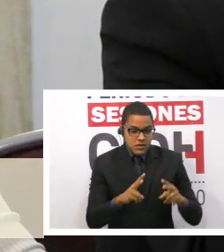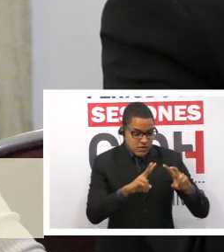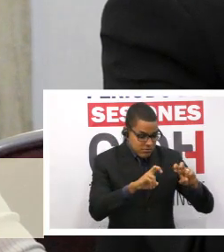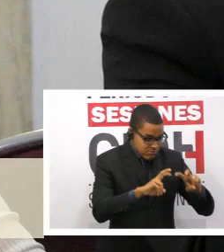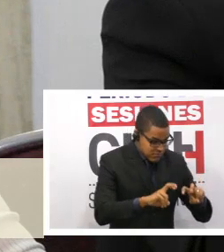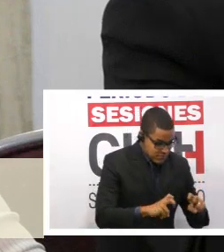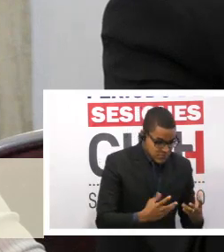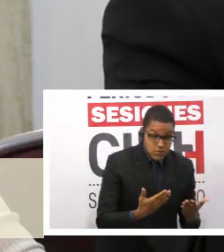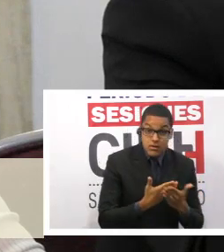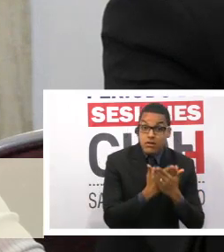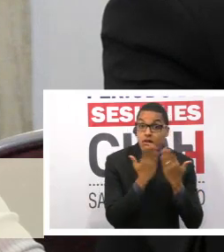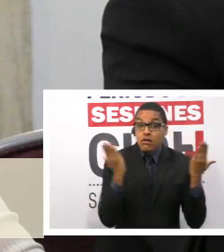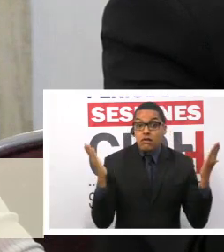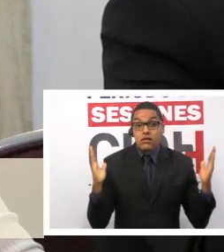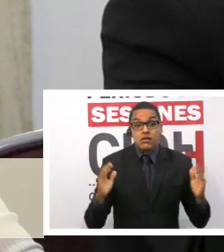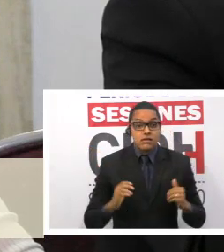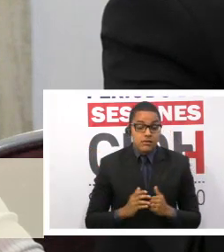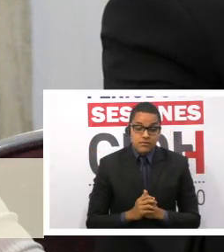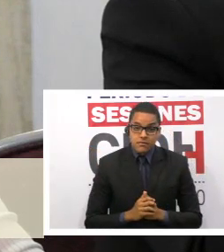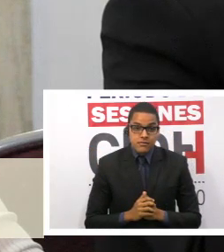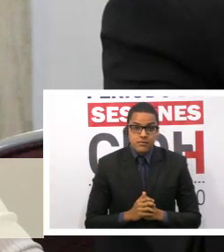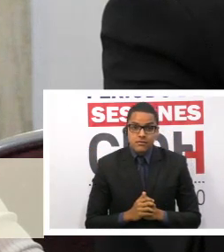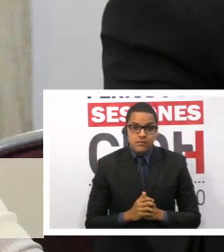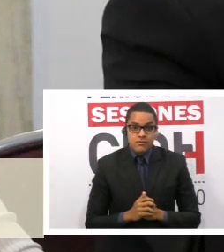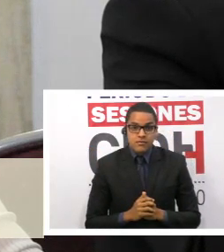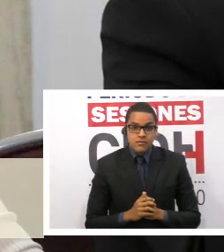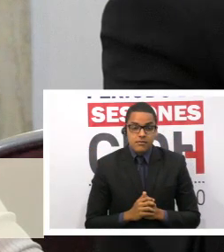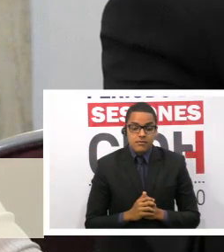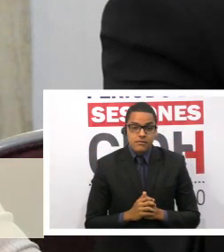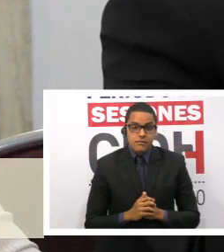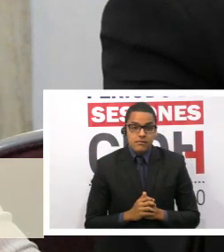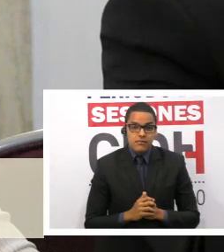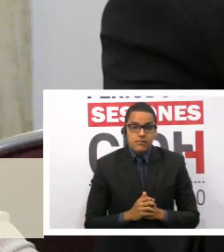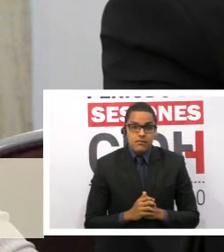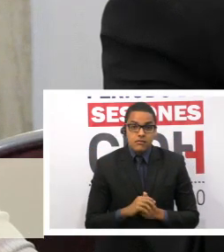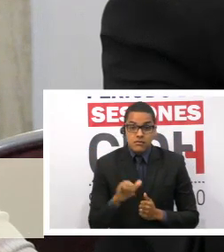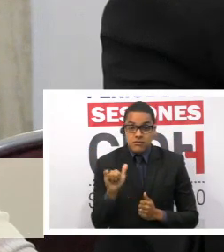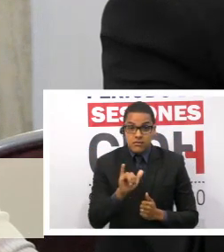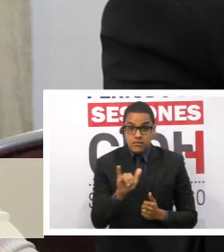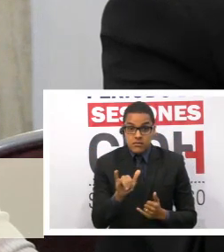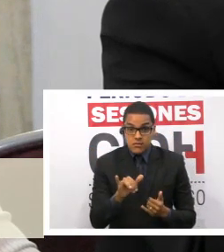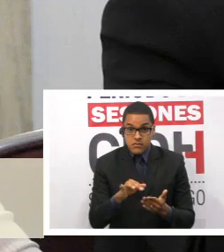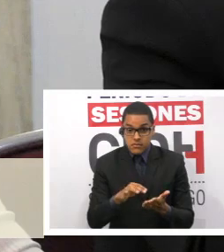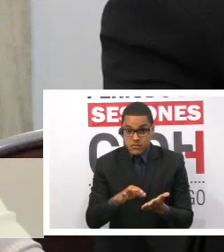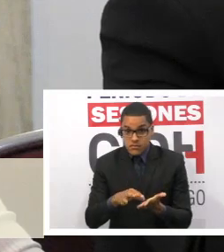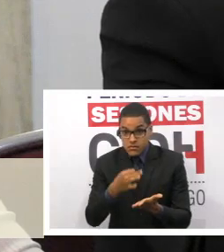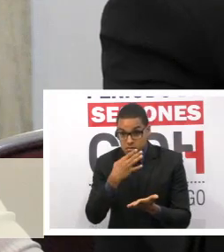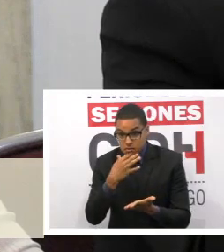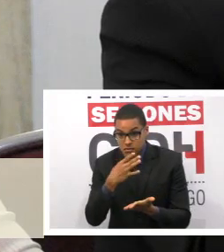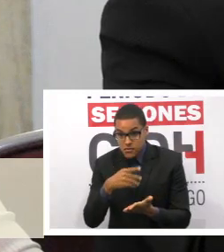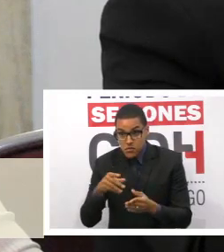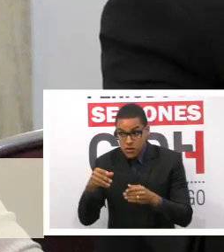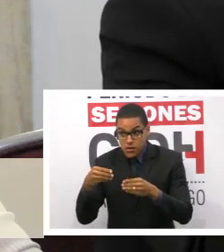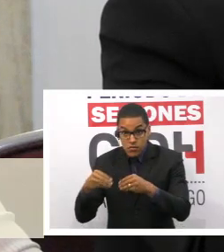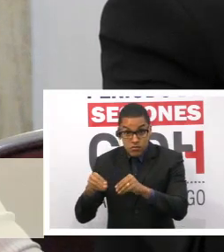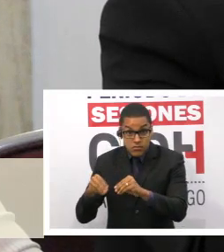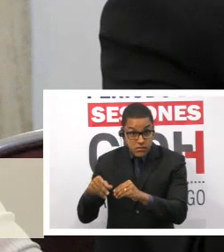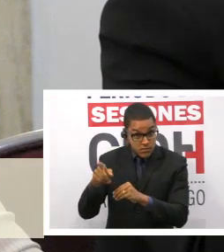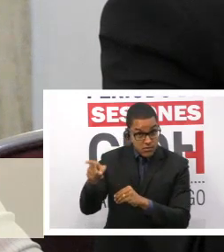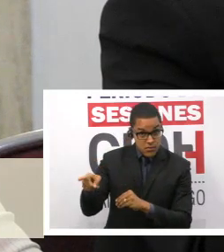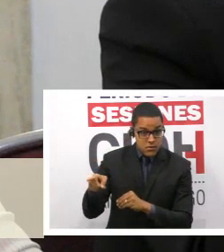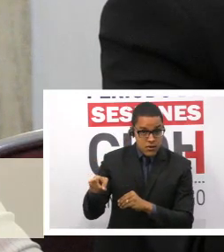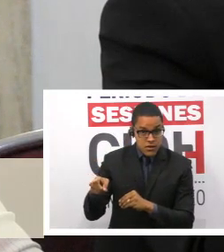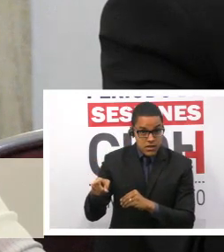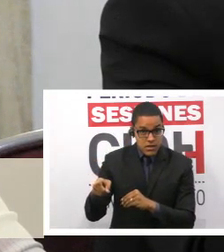corte en un programa farmacia popular levantó oficialmente de 314 farmacias públicas dejando solamente 53